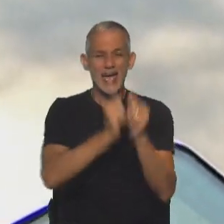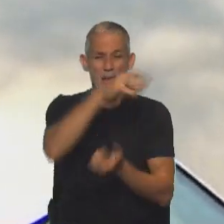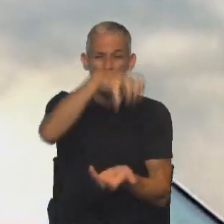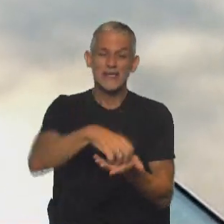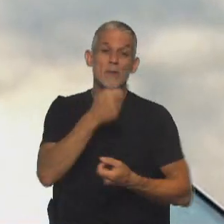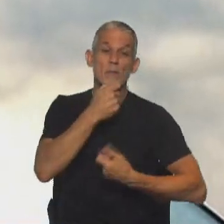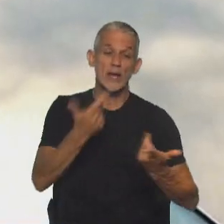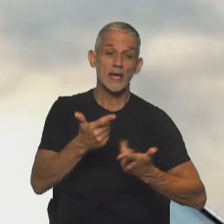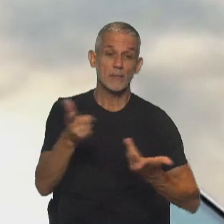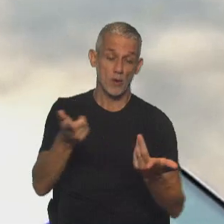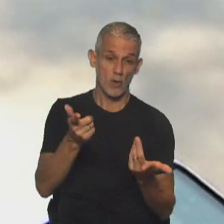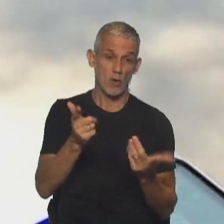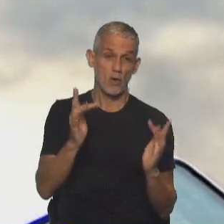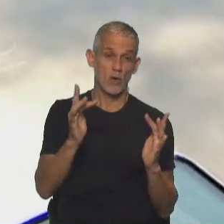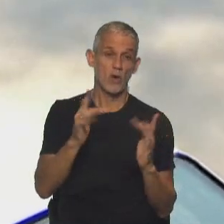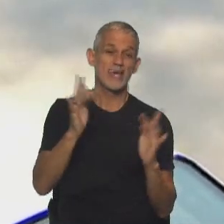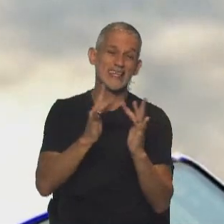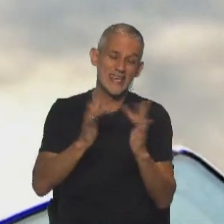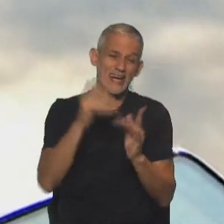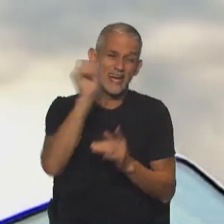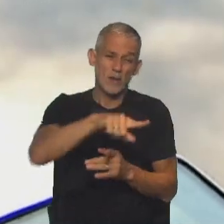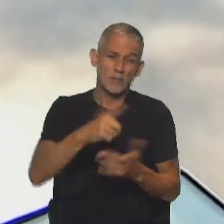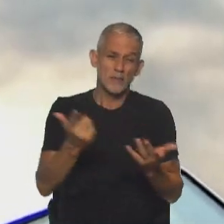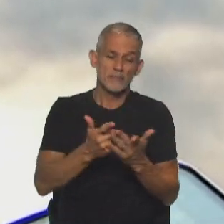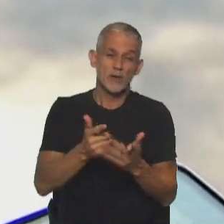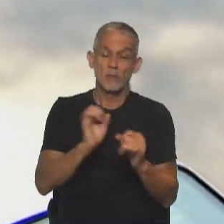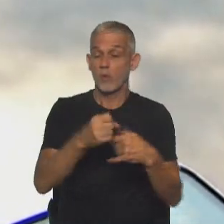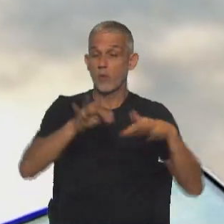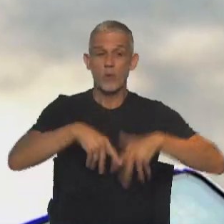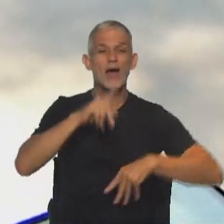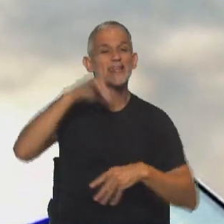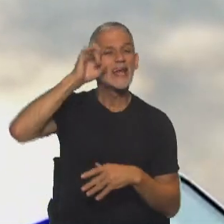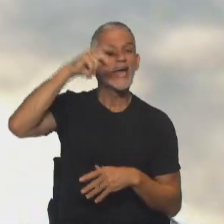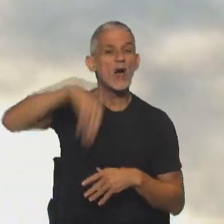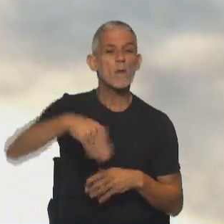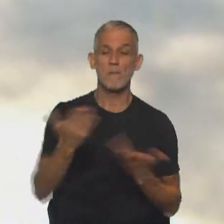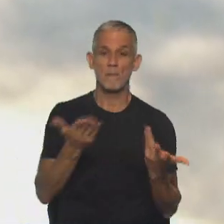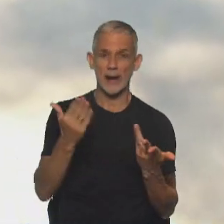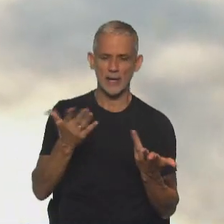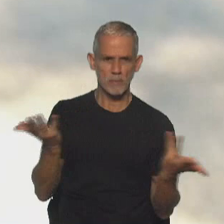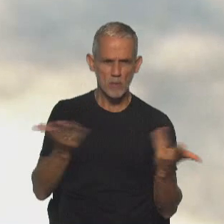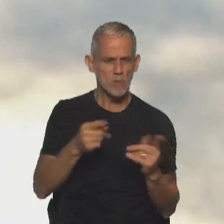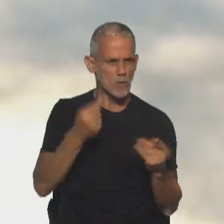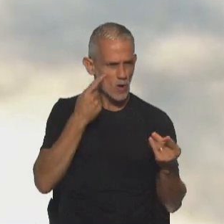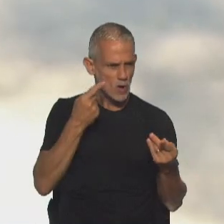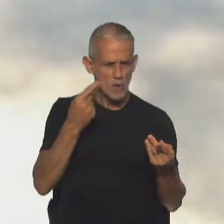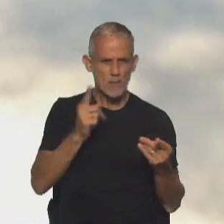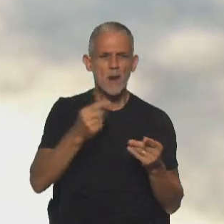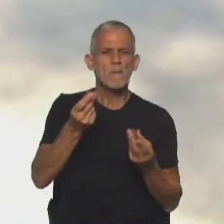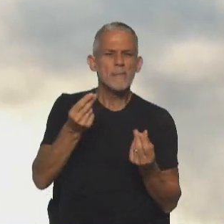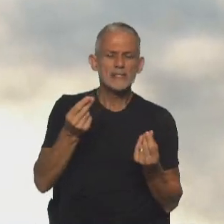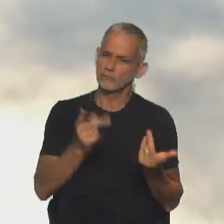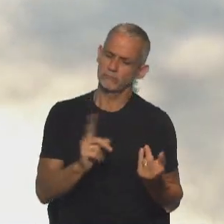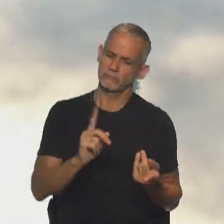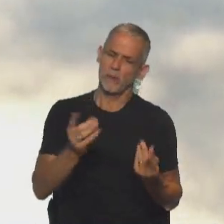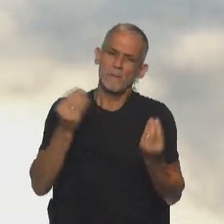por ejemplo, de la telefonía móvil, el servicio de internet, el famoso amparo de Telecom, para no poner, obviamente, una tarifa que tenga